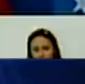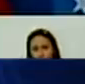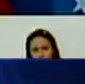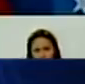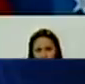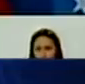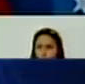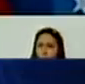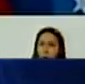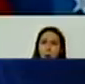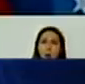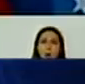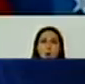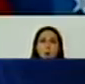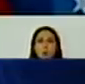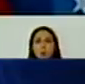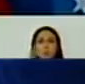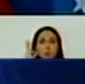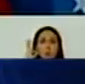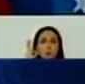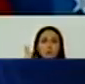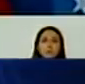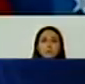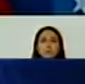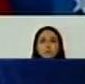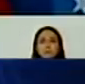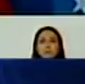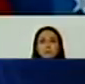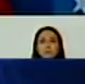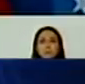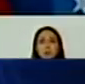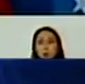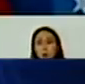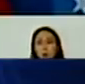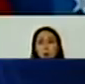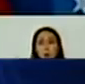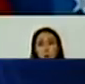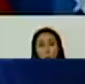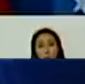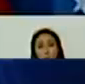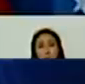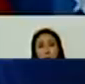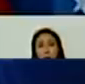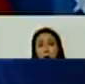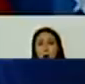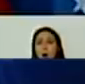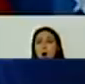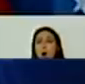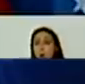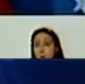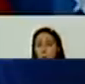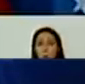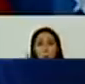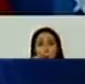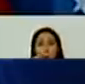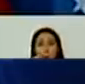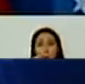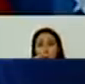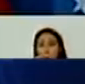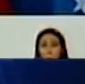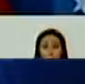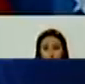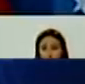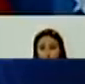vida libre de violencia. Otros 2 acusados fueron sobreseídos en el tribunal, por el